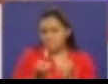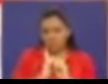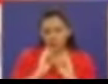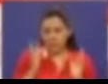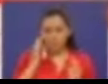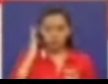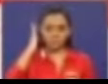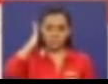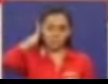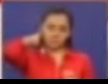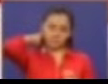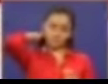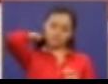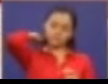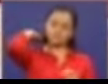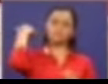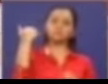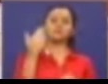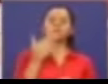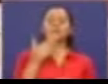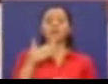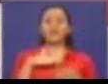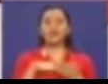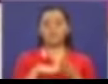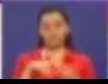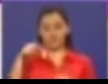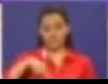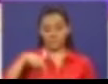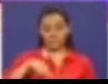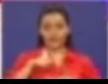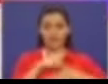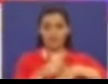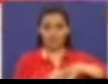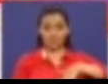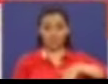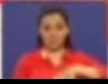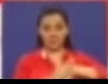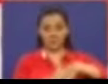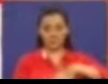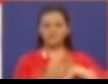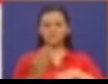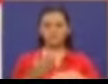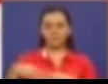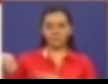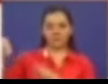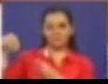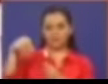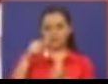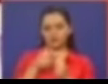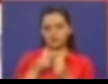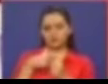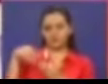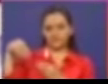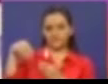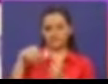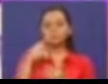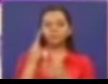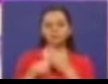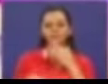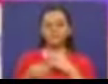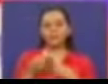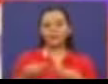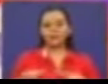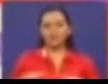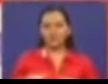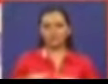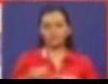Y donde sí somos los primeros en América Latina es en inversión, lo que técnicamente se llama gasto